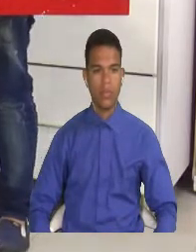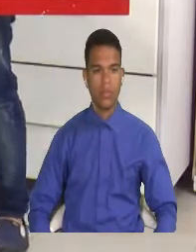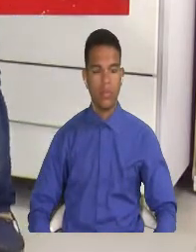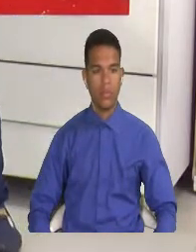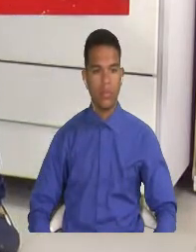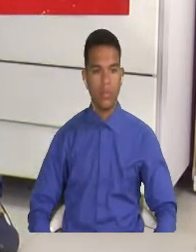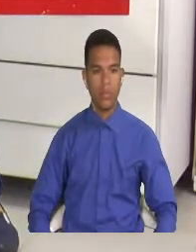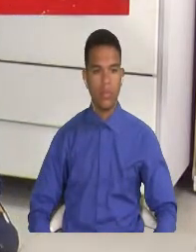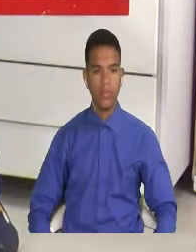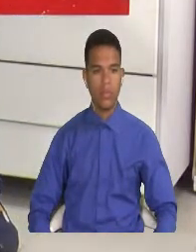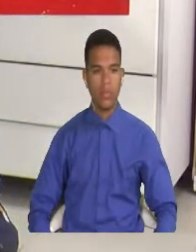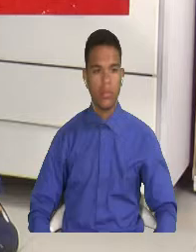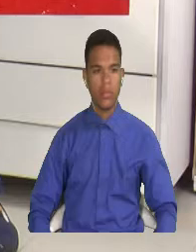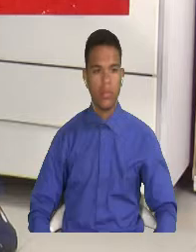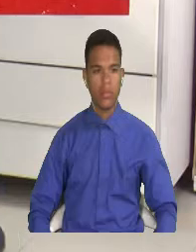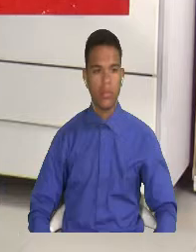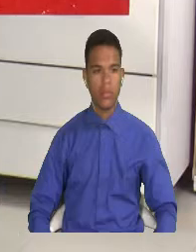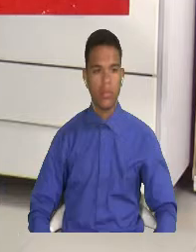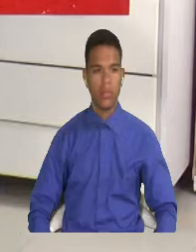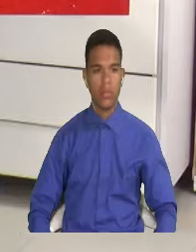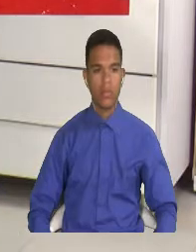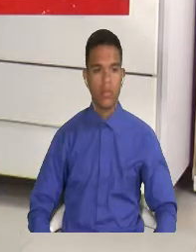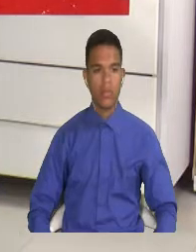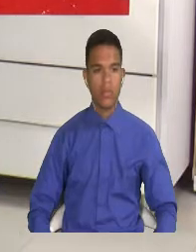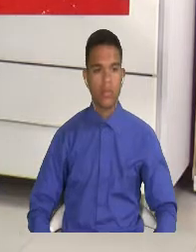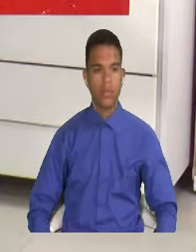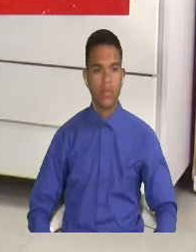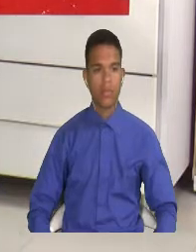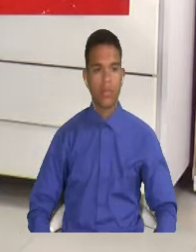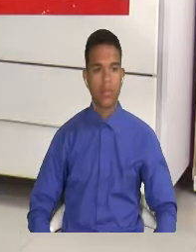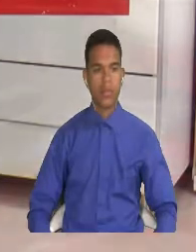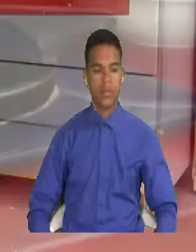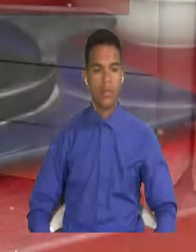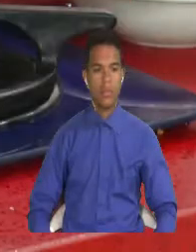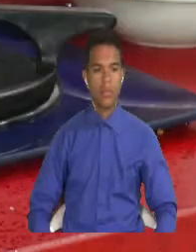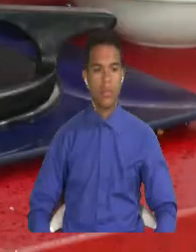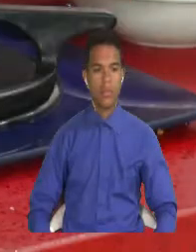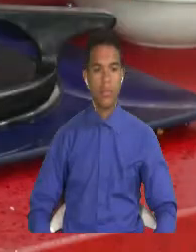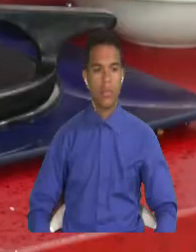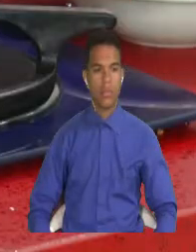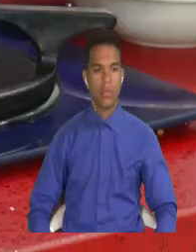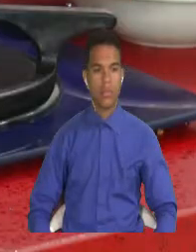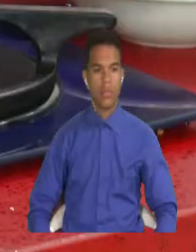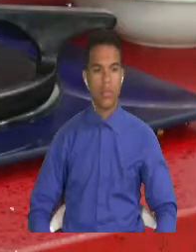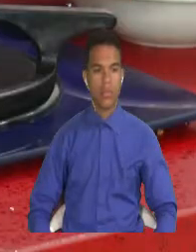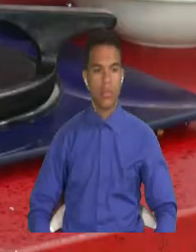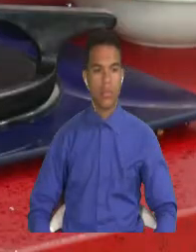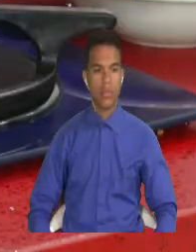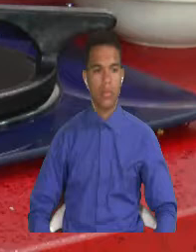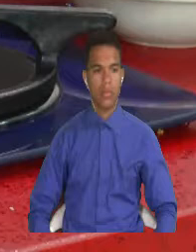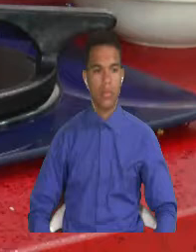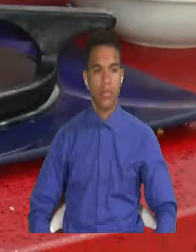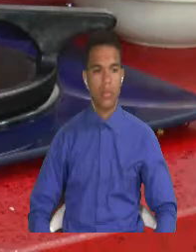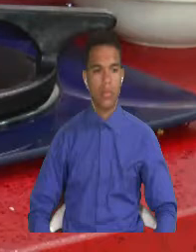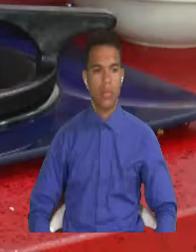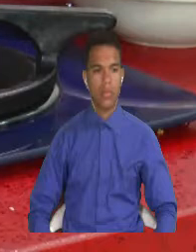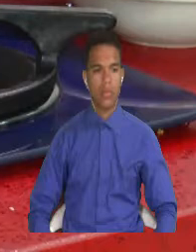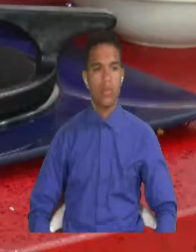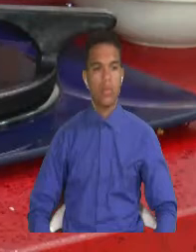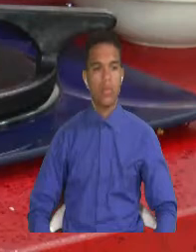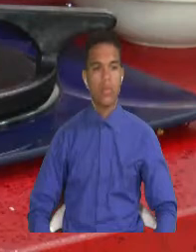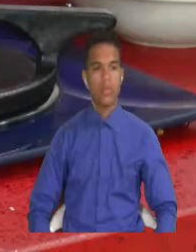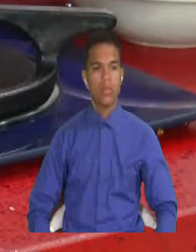agreguemos, porque puede que empiece a saltear. Ay, caramba. ¿Listo? Entonces, sí,